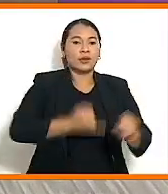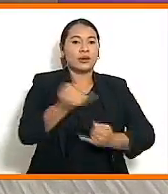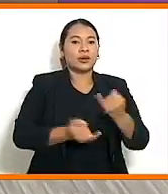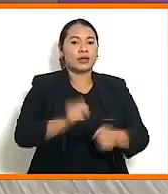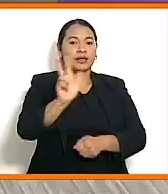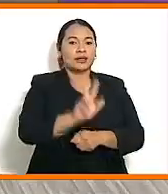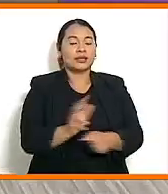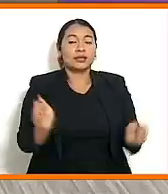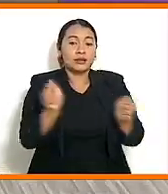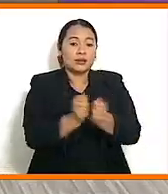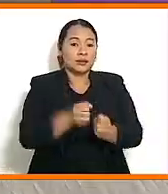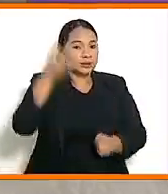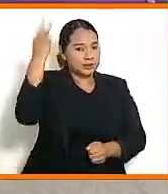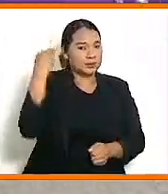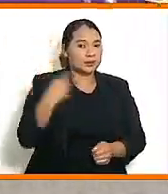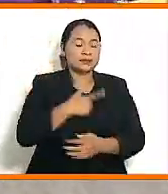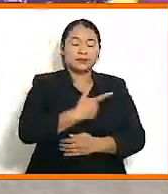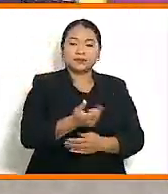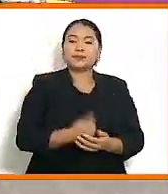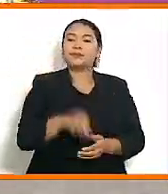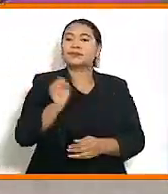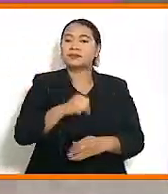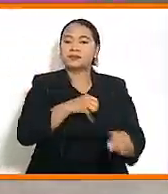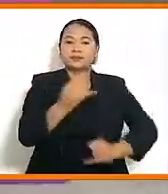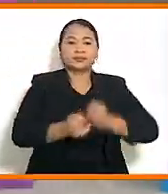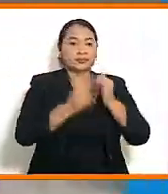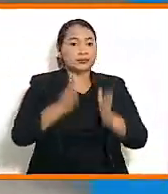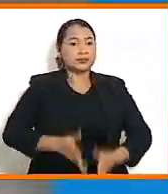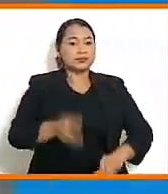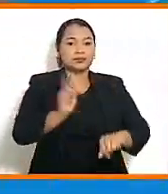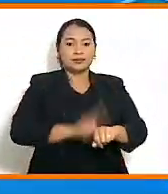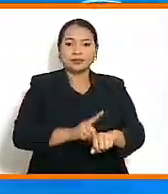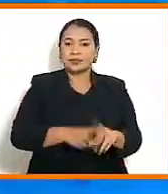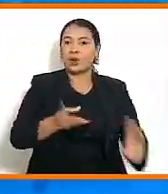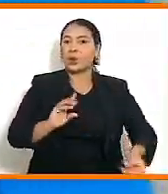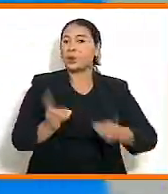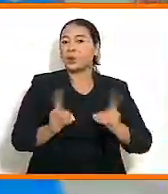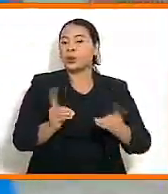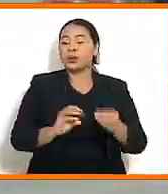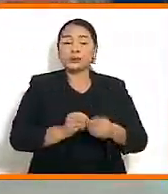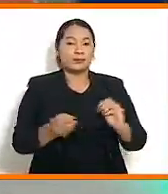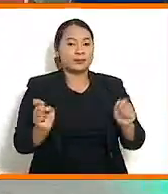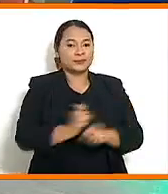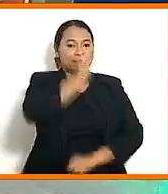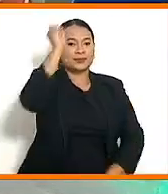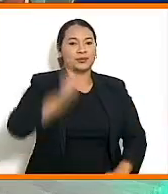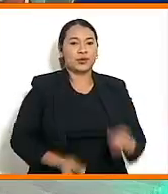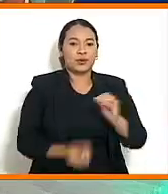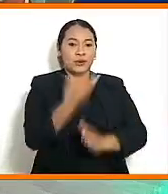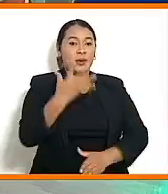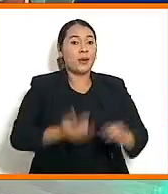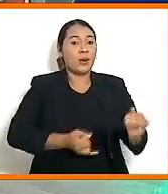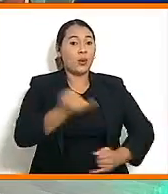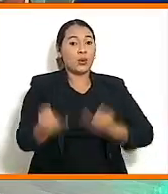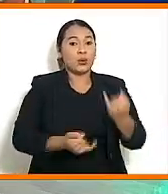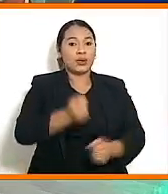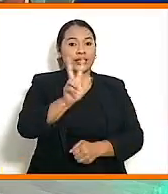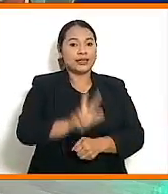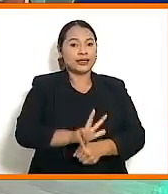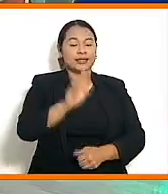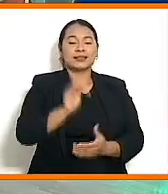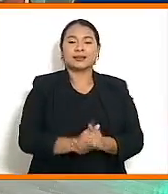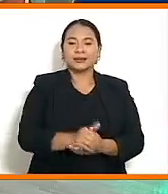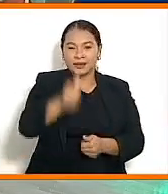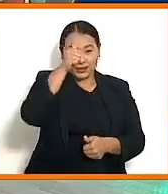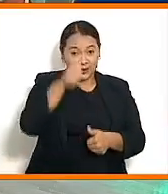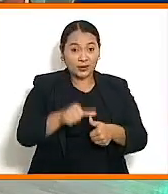Muchas gracias, Francini. Así es, jugadores. Es momento de saber cuál va a ser ese afortunado número ganador en nuestro nuevo juego Juga 3. Recuerda